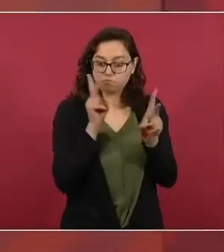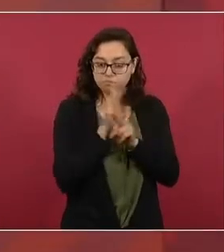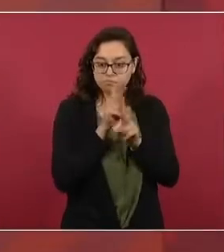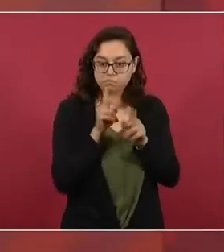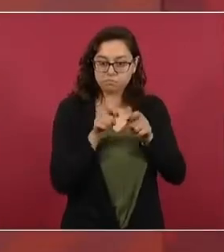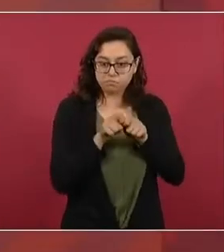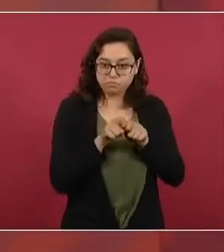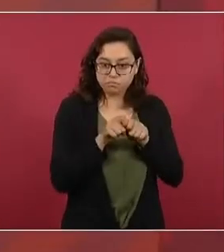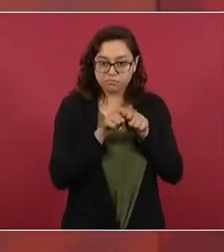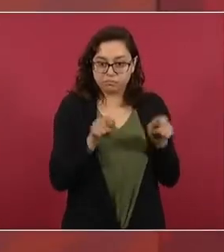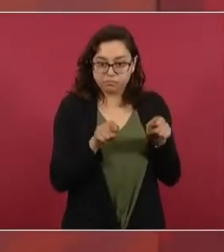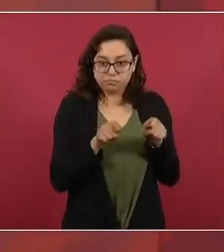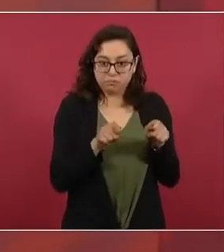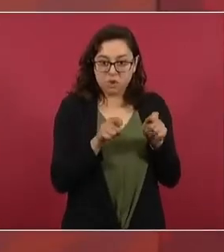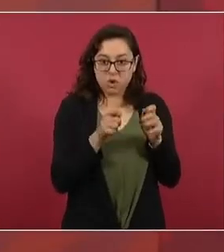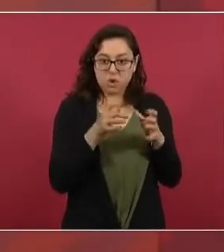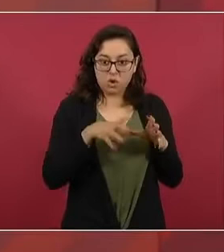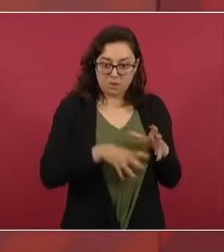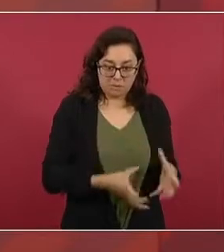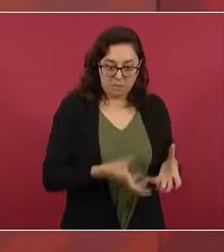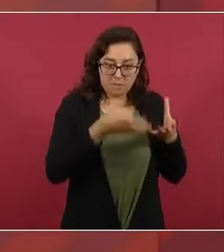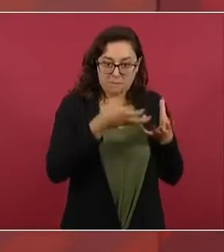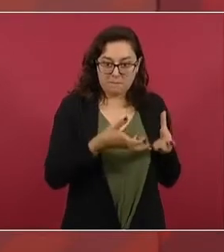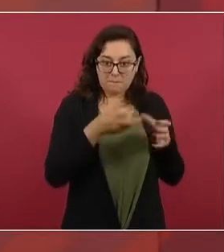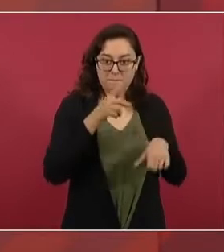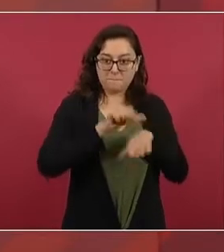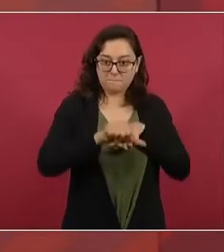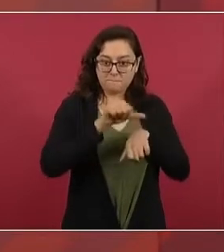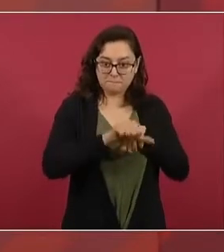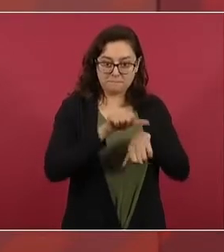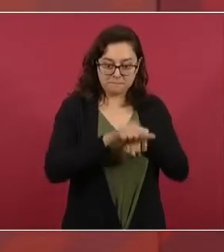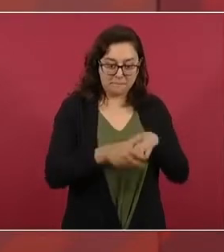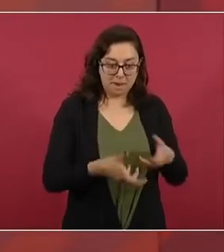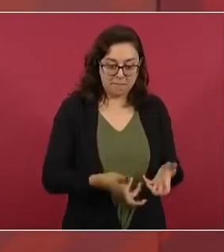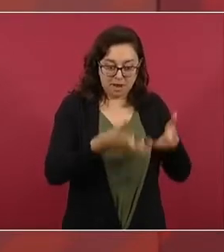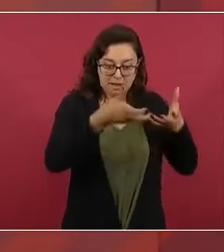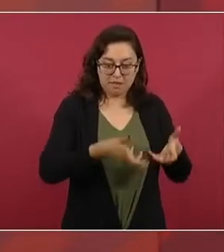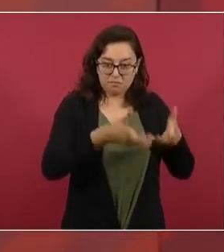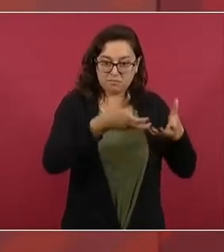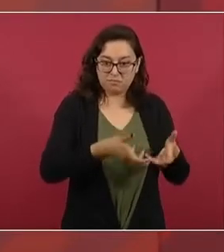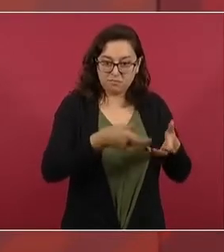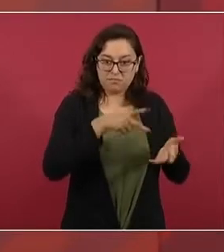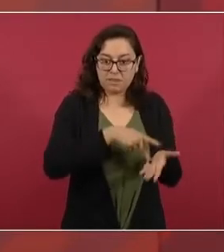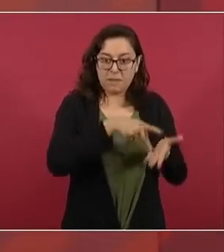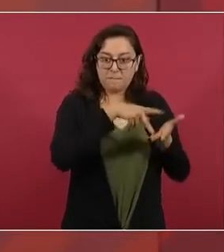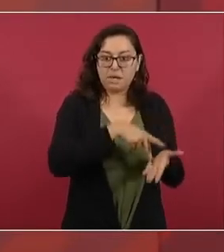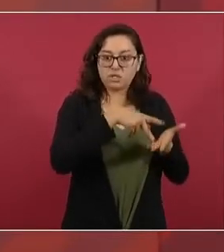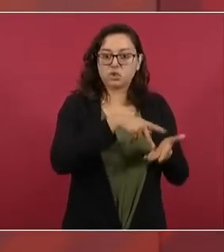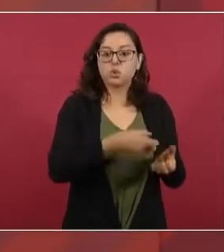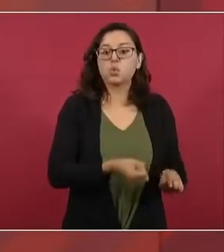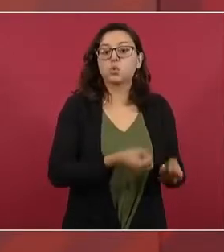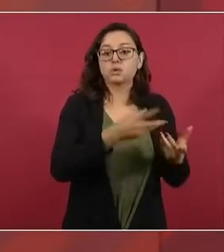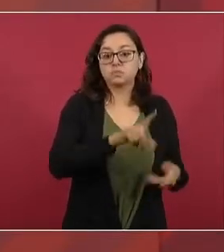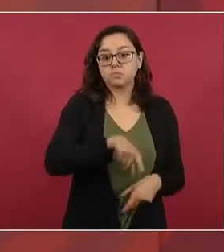Lo pesan y luego agarran las papas de la central de abasto.